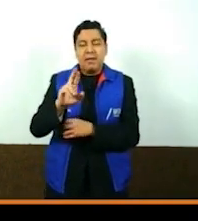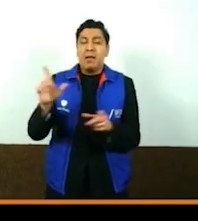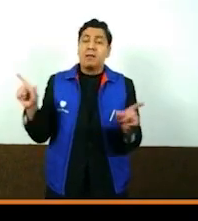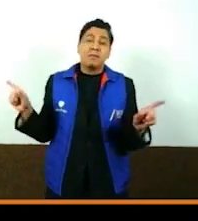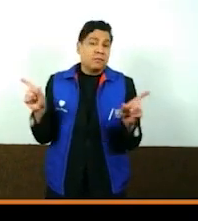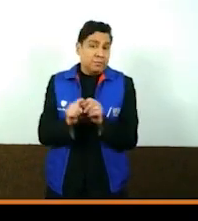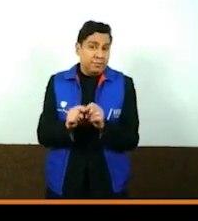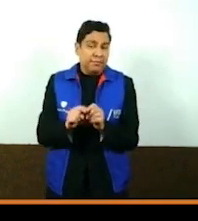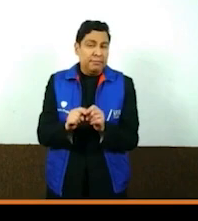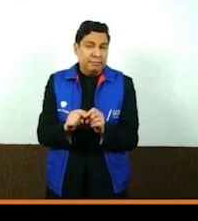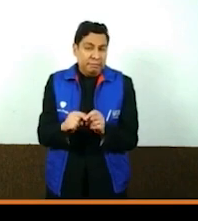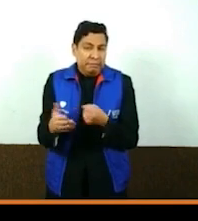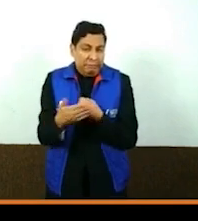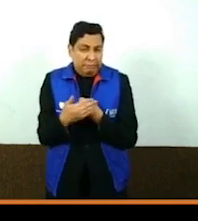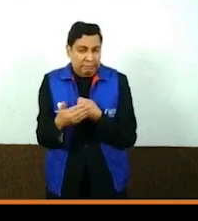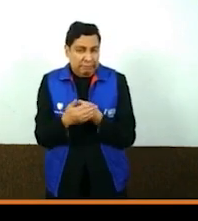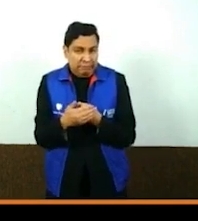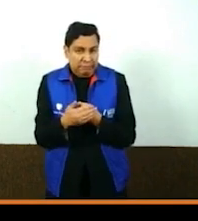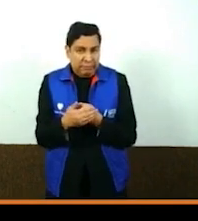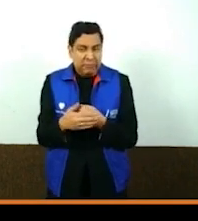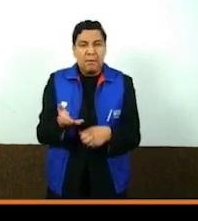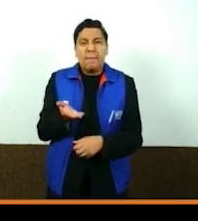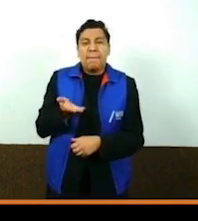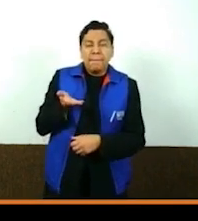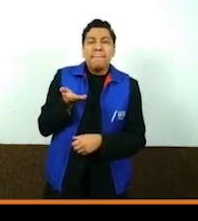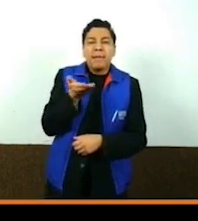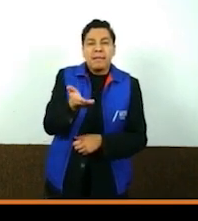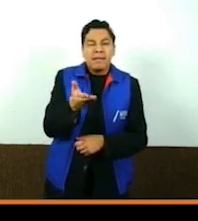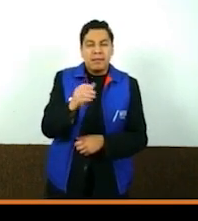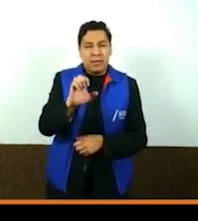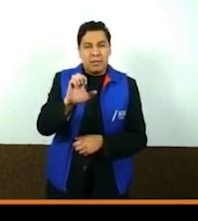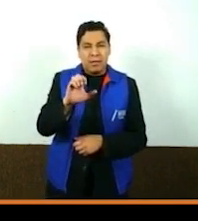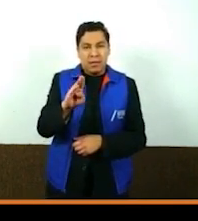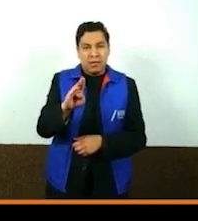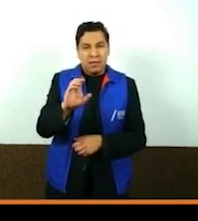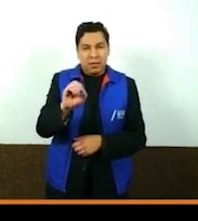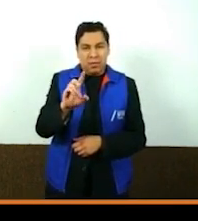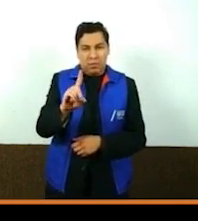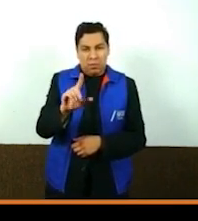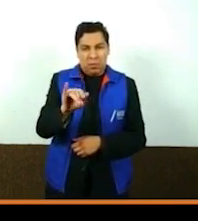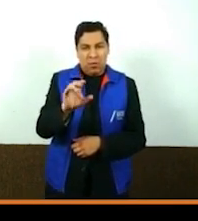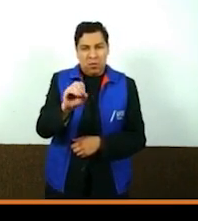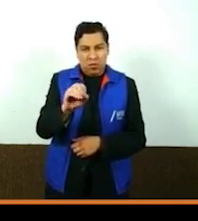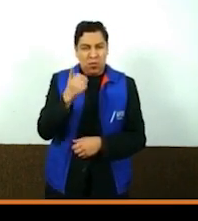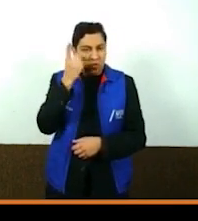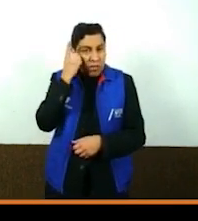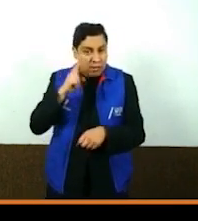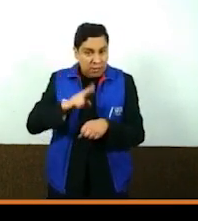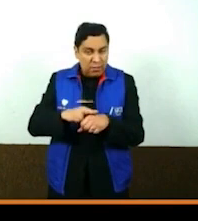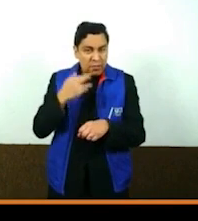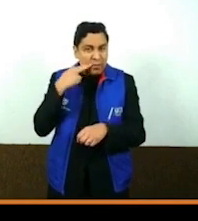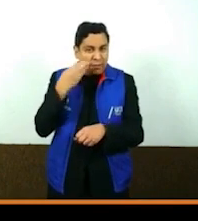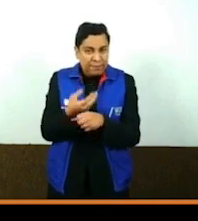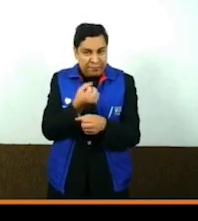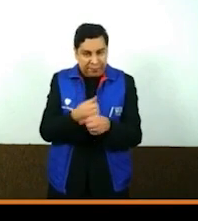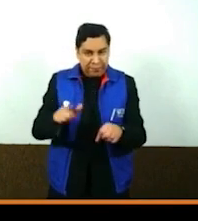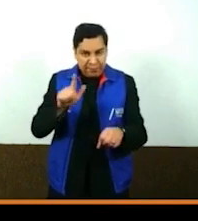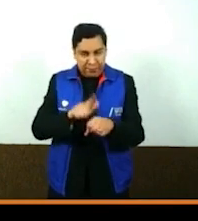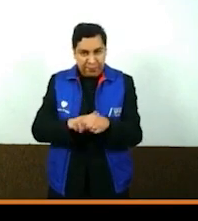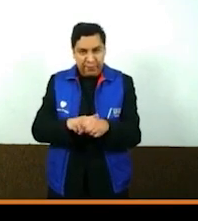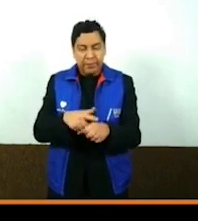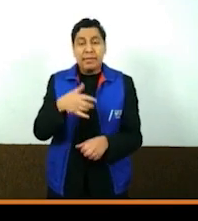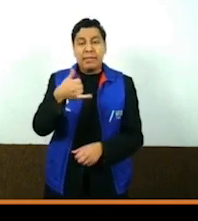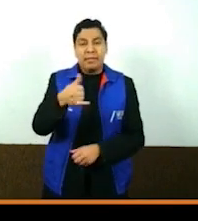de reconocimiento de los consultores y le vamos a pedir aquí a Ivodio Sánchez Rodríguez, nuestro director de responsabilidad social, y